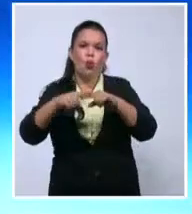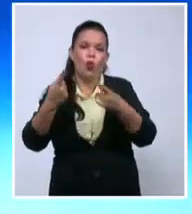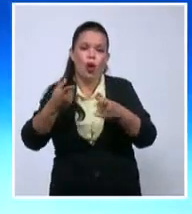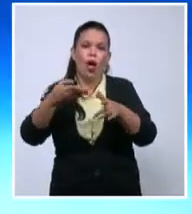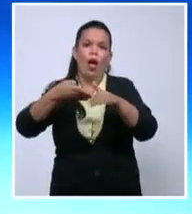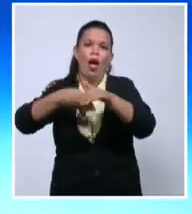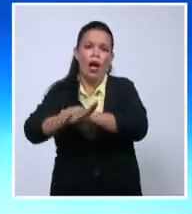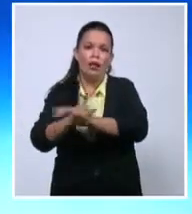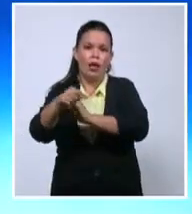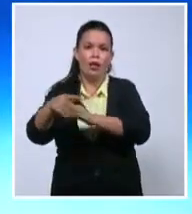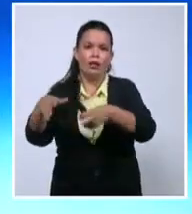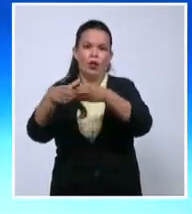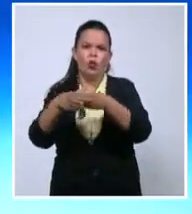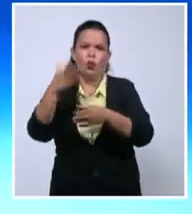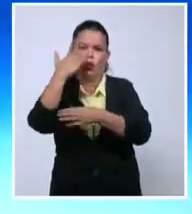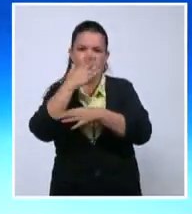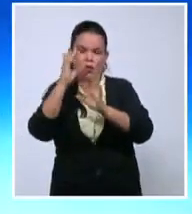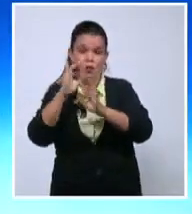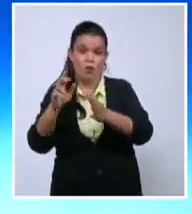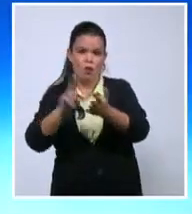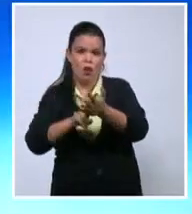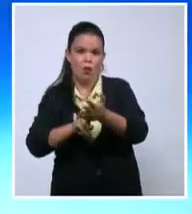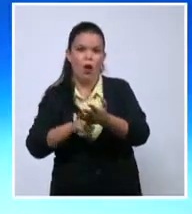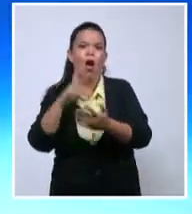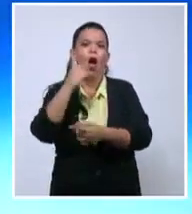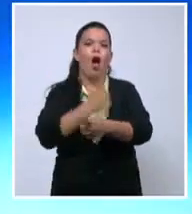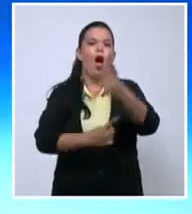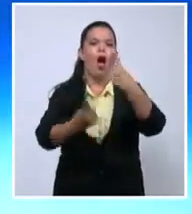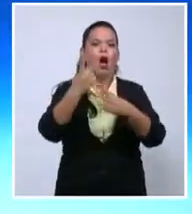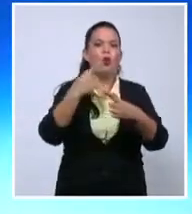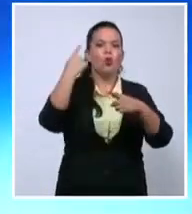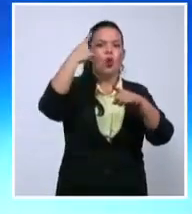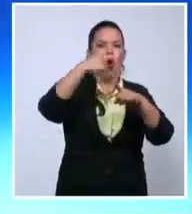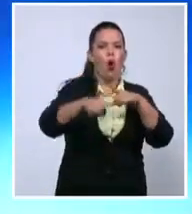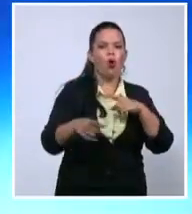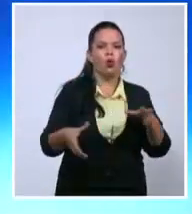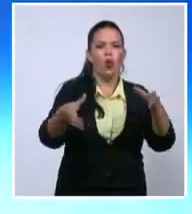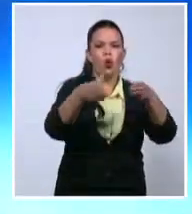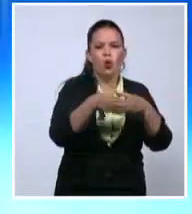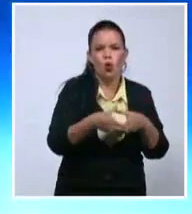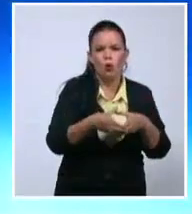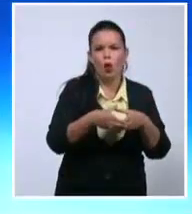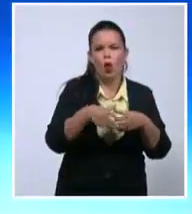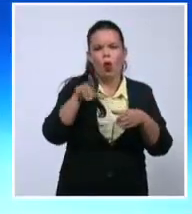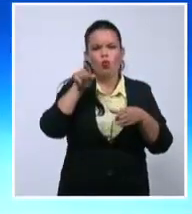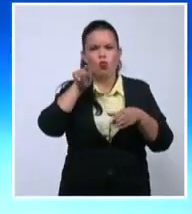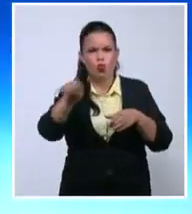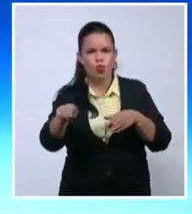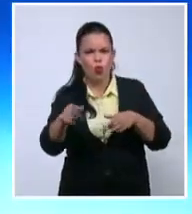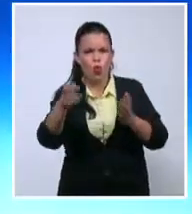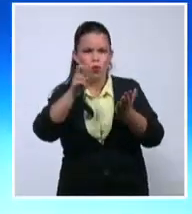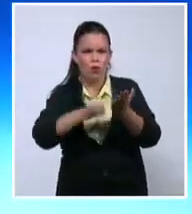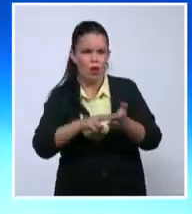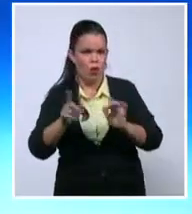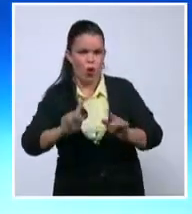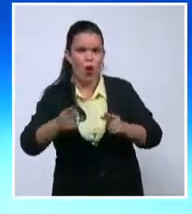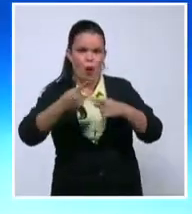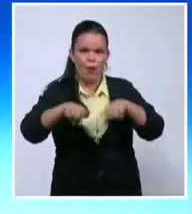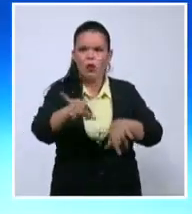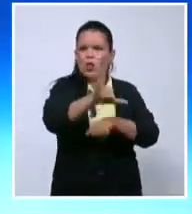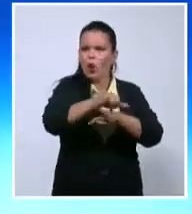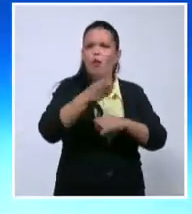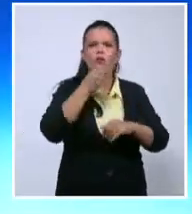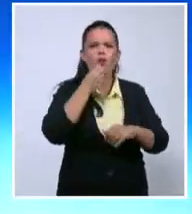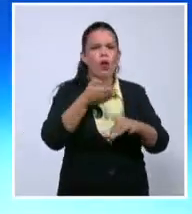forman parte del grupo de él. En otros, aunque usted no pertenezca, puede ver lo que sus miembros publican. Ahora, antes